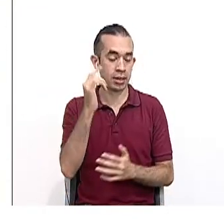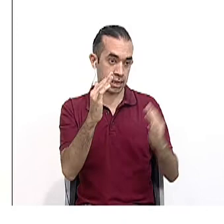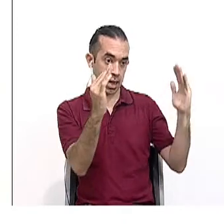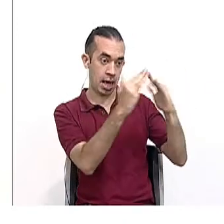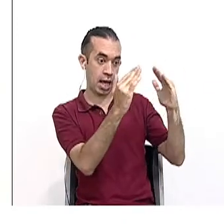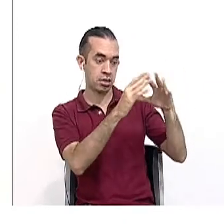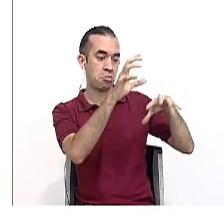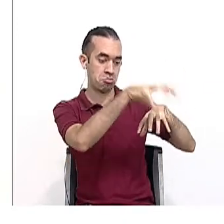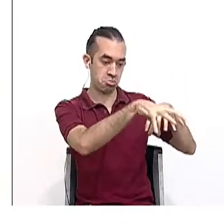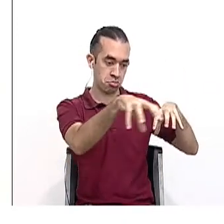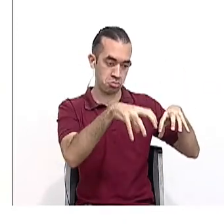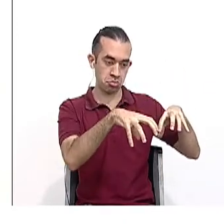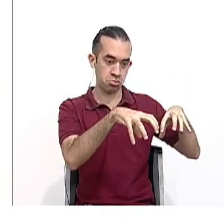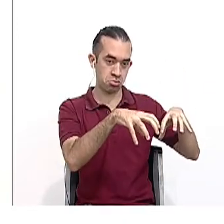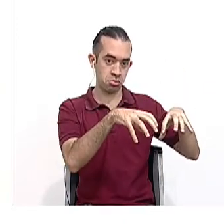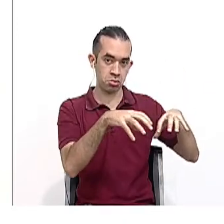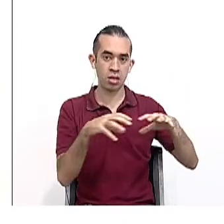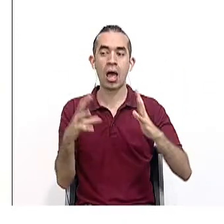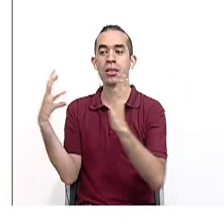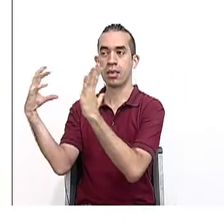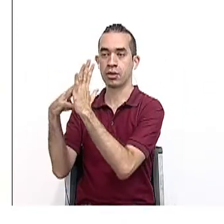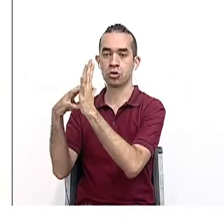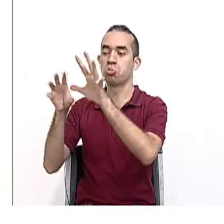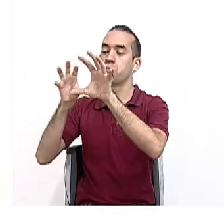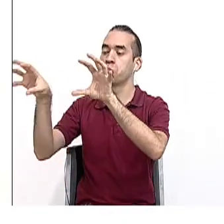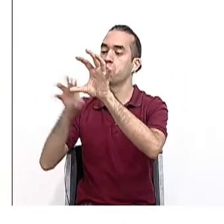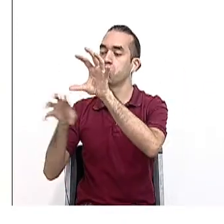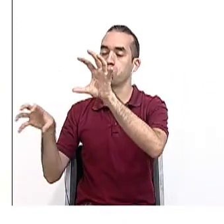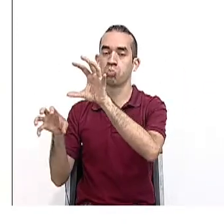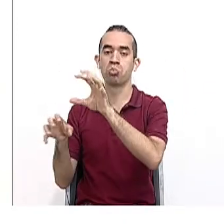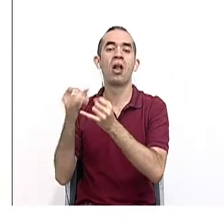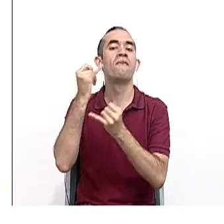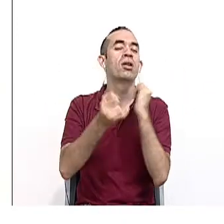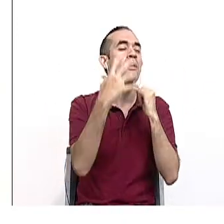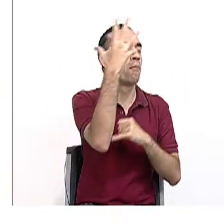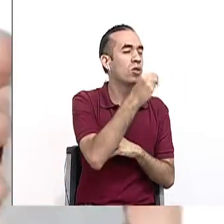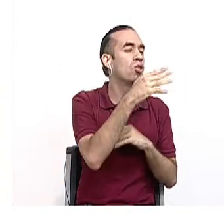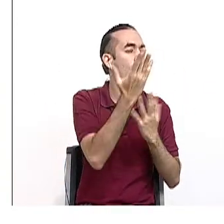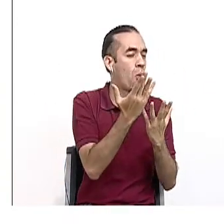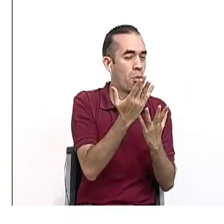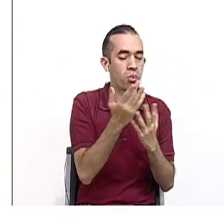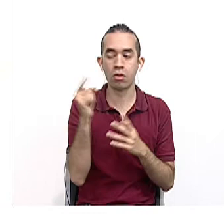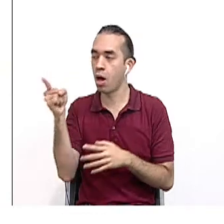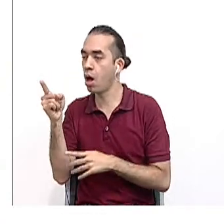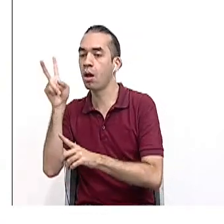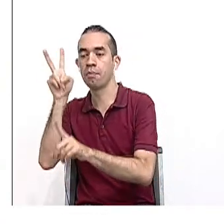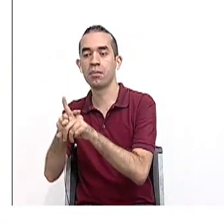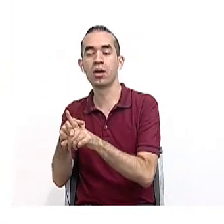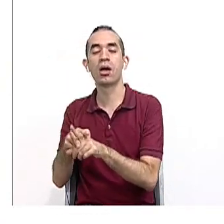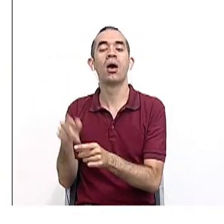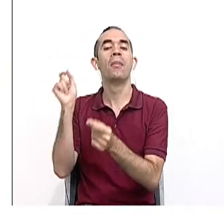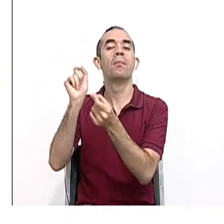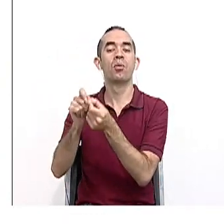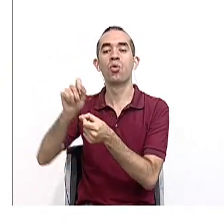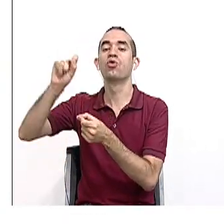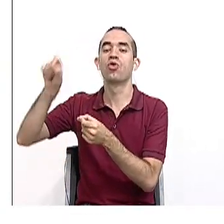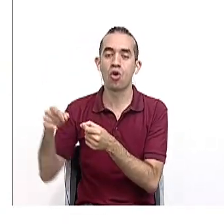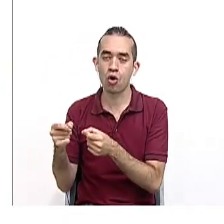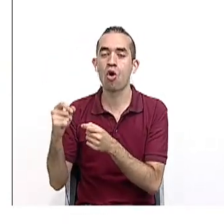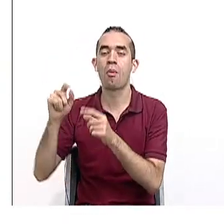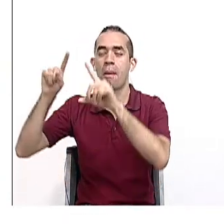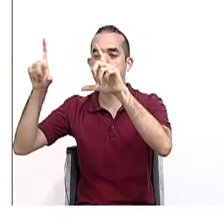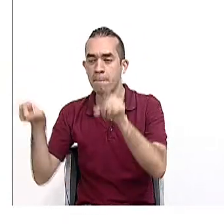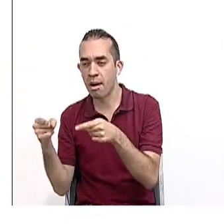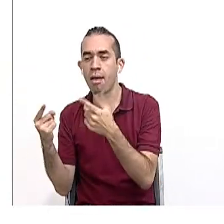mismo que las partes del texto y sus acabados son la puntuación y la ortografía. Por eso tenemos que hacer un esquema en borrador